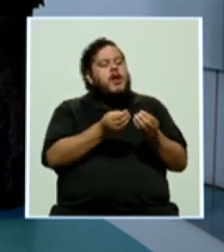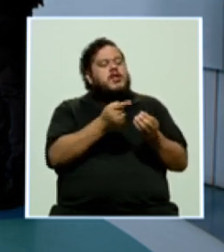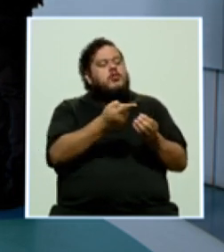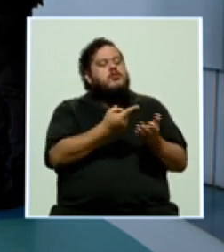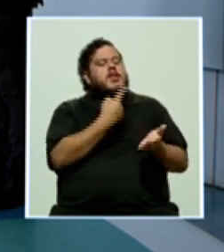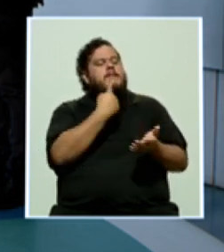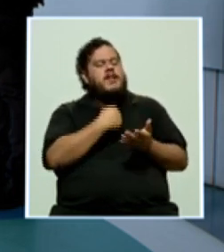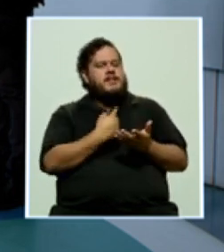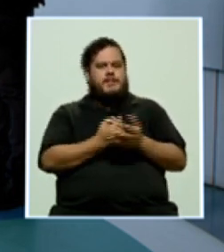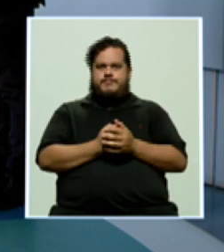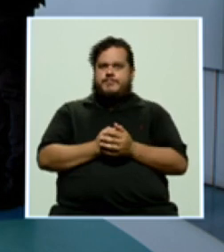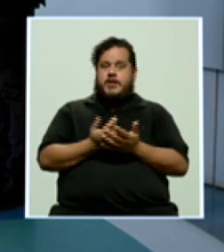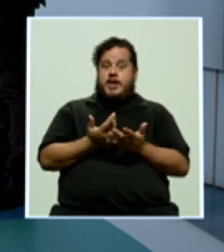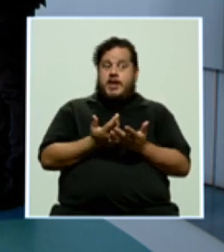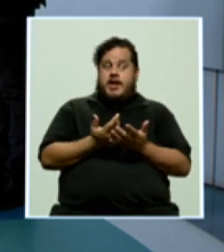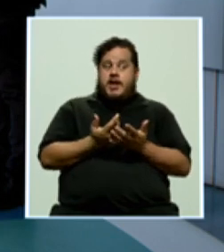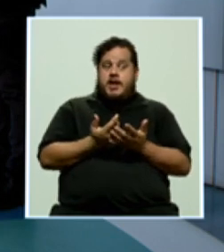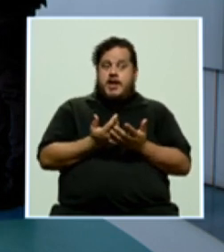es.